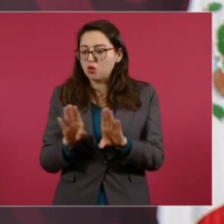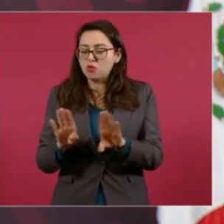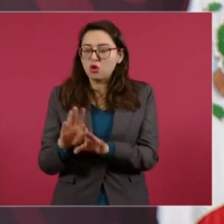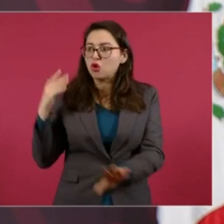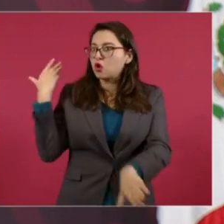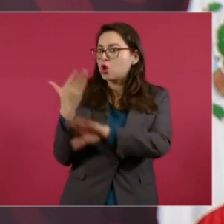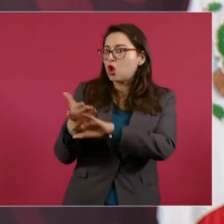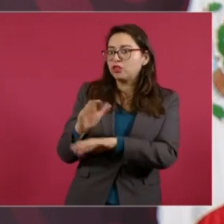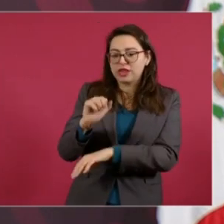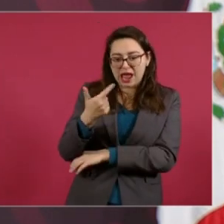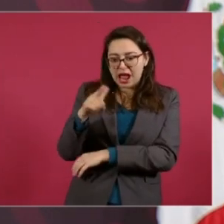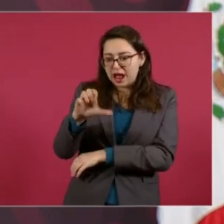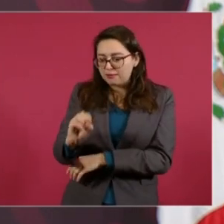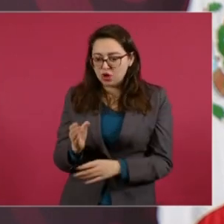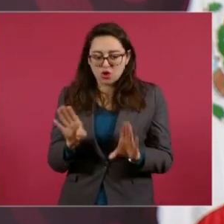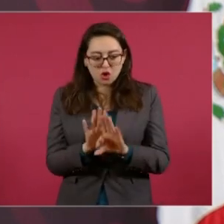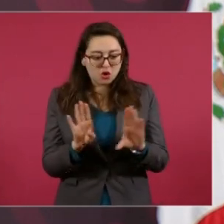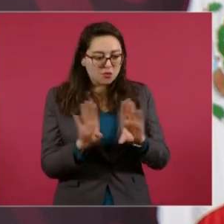enfrentaban.